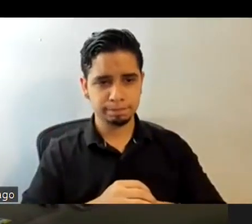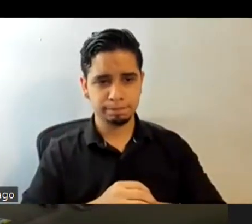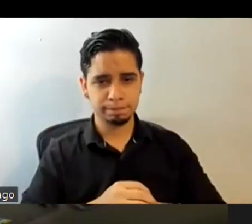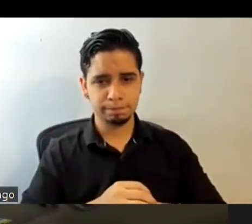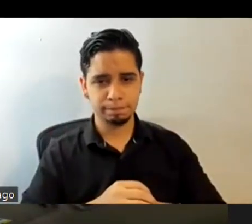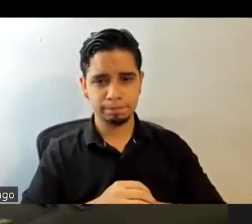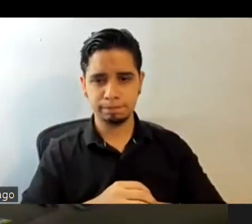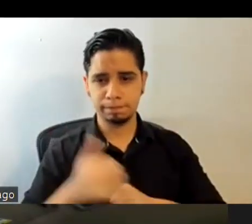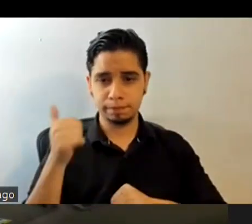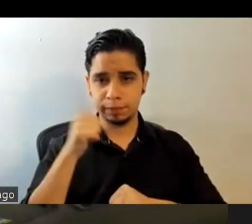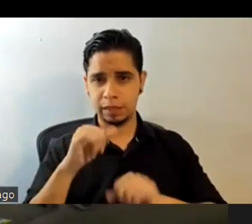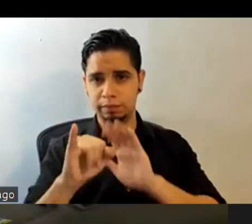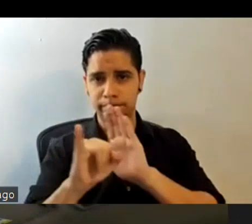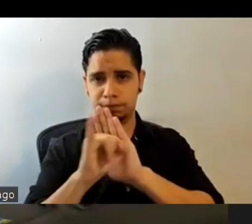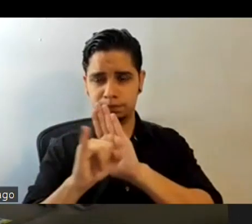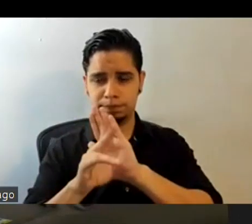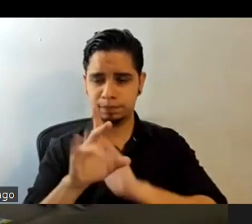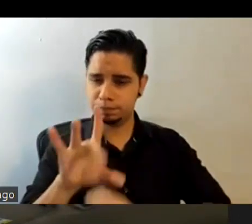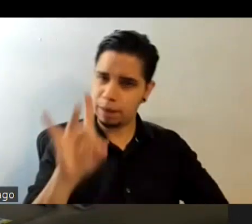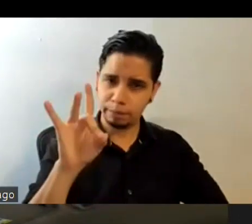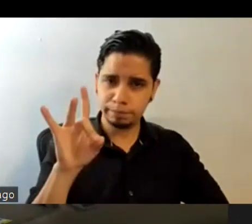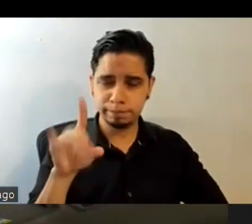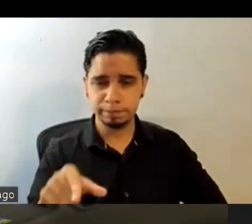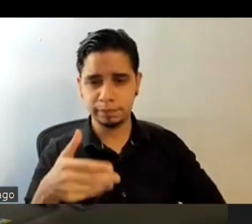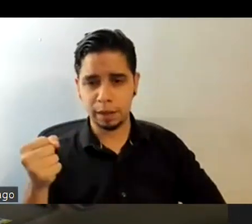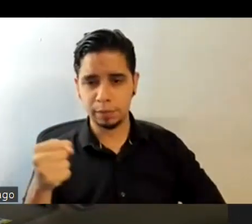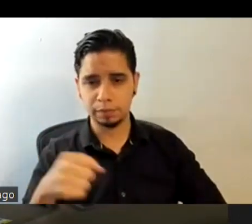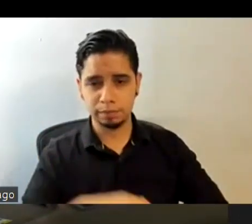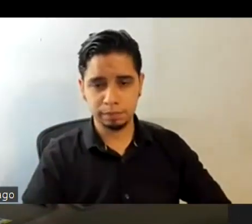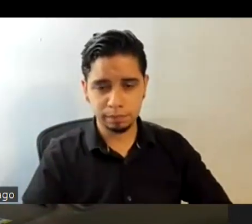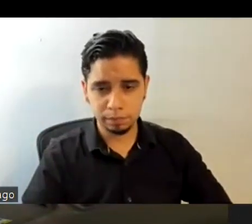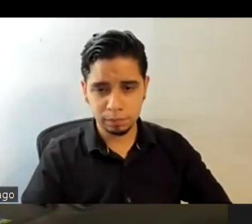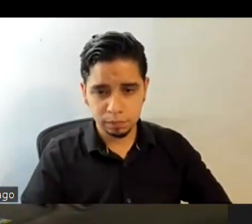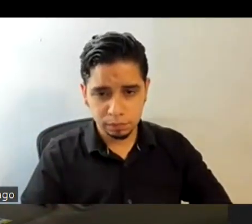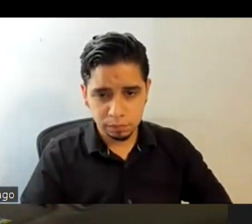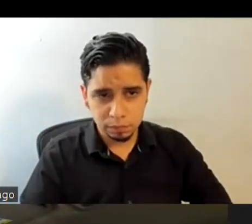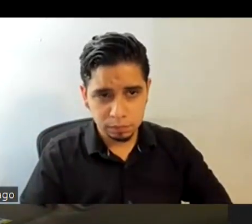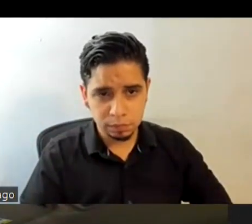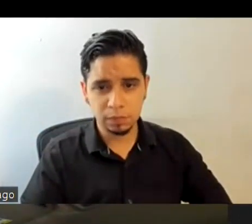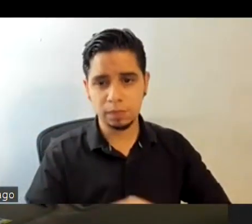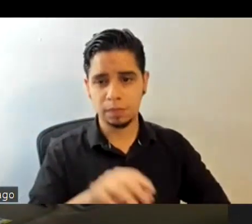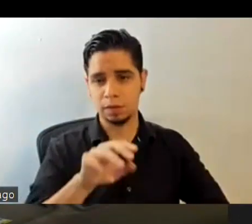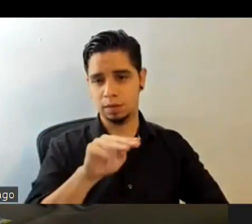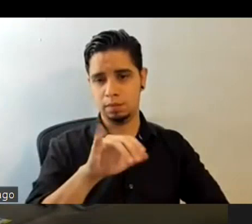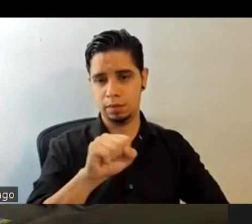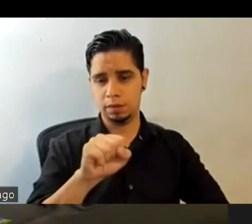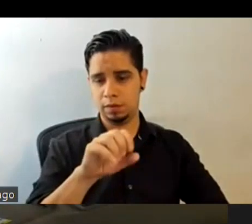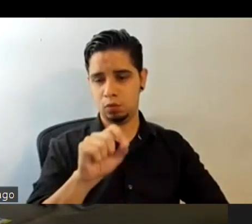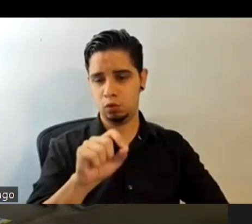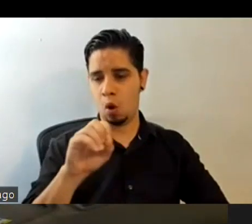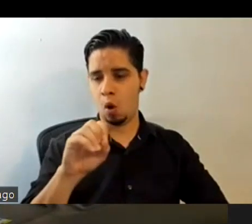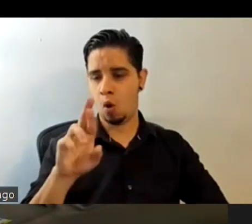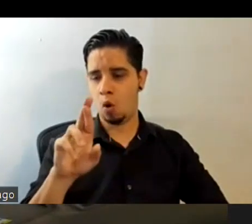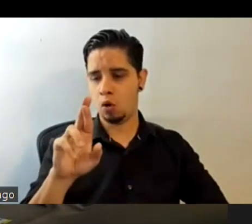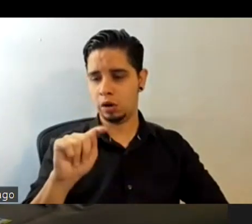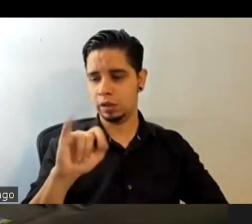Ella me identificó rápido. No, Se y llama recuerda Missy lo Ortiz, que se llamaba ella. Mrs. Ortiz. Missy Ortiz. No, y